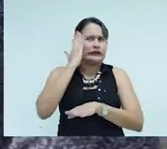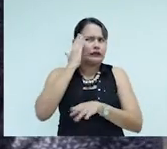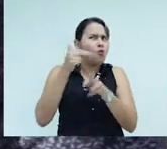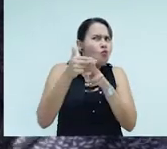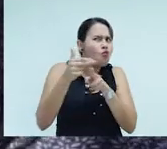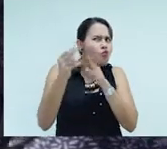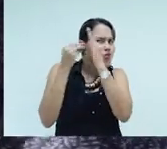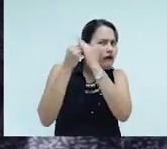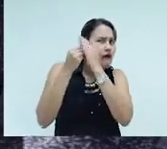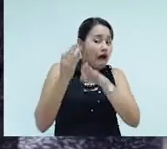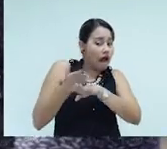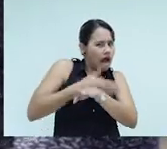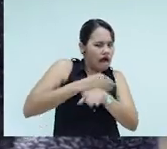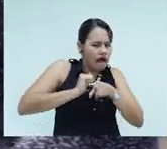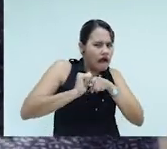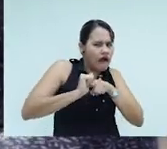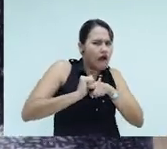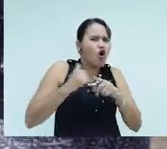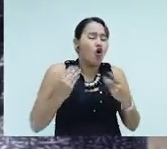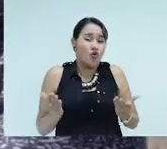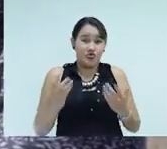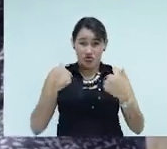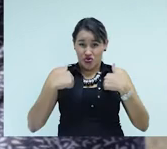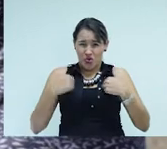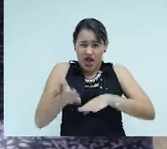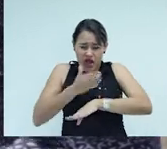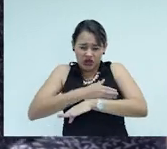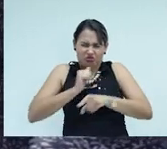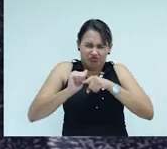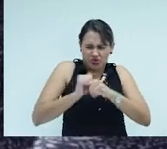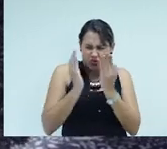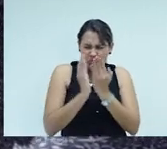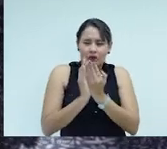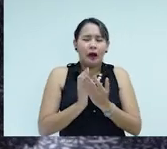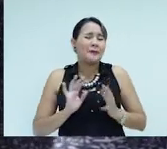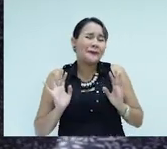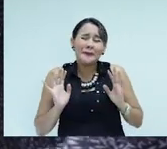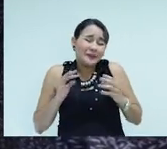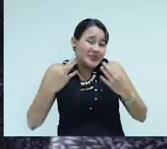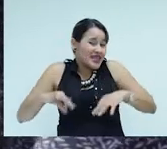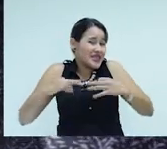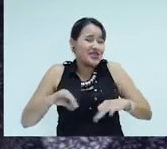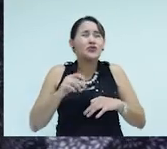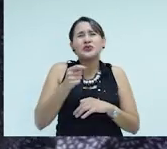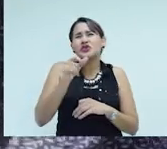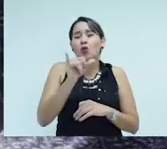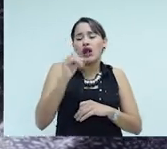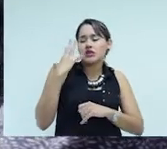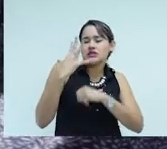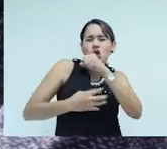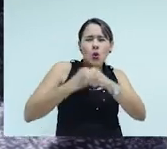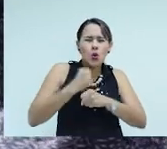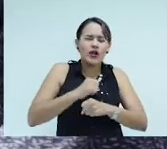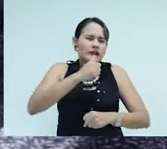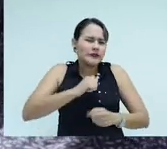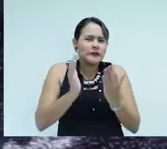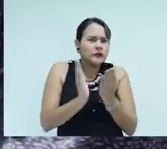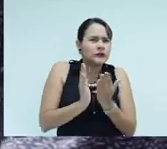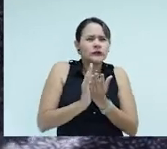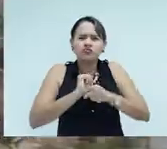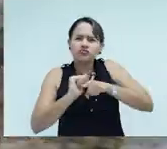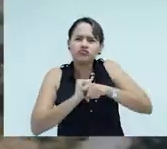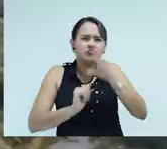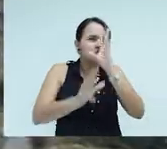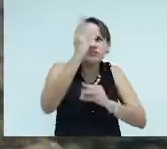Bueno, mi preparación no fue a través de un estudio que haya sido muy intenso ni nada, fue a través de los 5 años